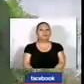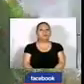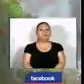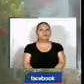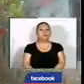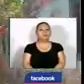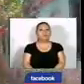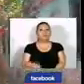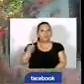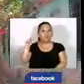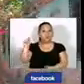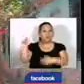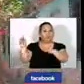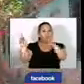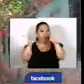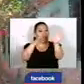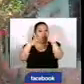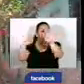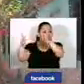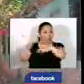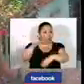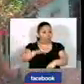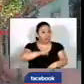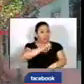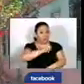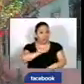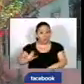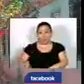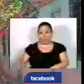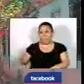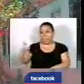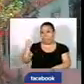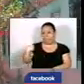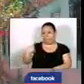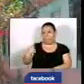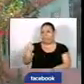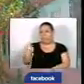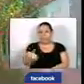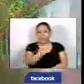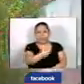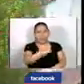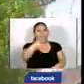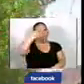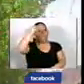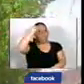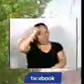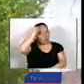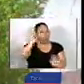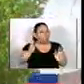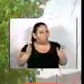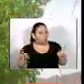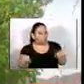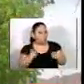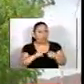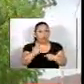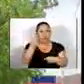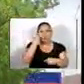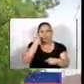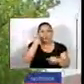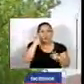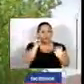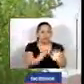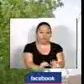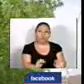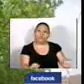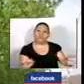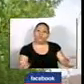A causa de los fuertes vientos registrados en el país en las últimas horas, la población debe tomar en cuenta diferentes medidas, el cuidado de los menores de